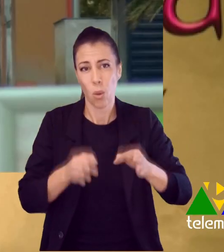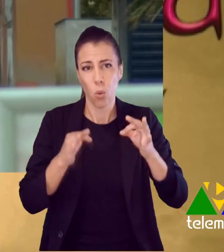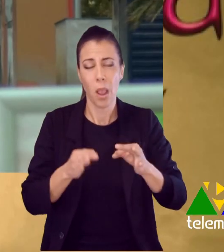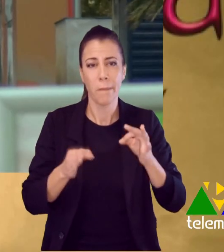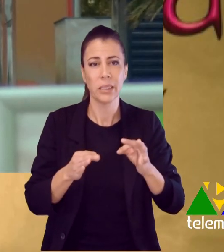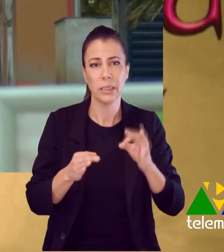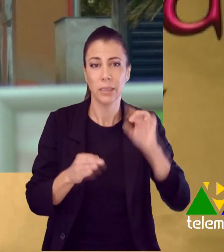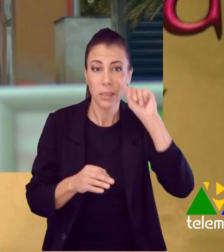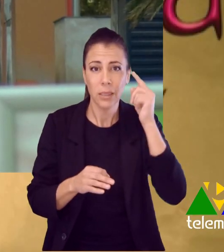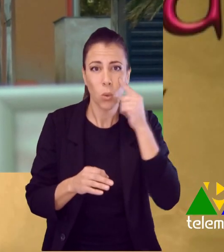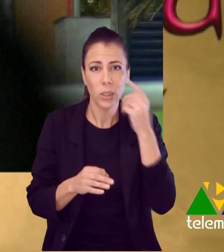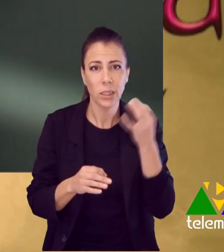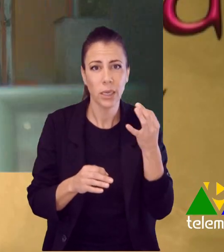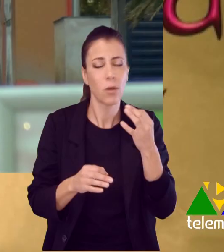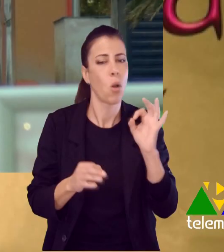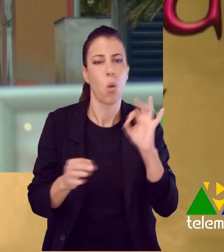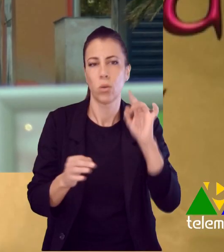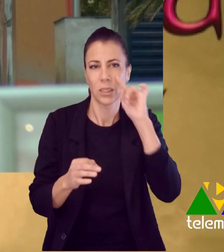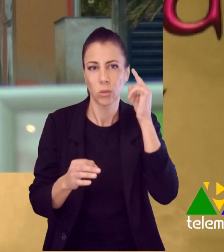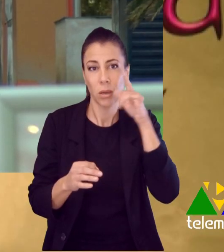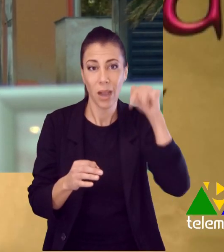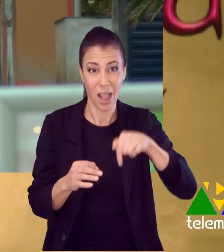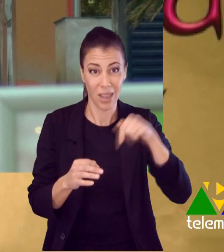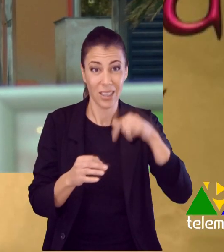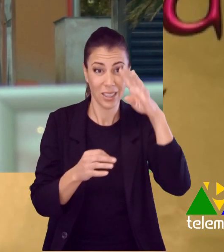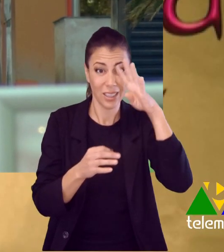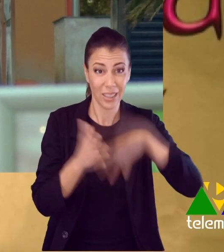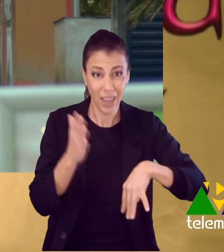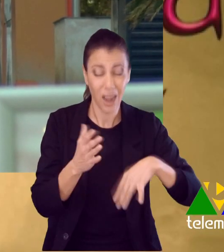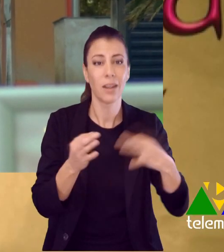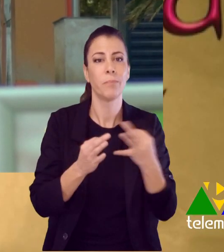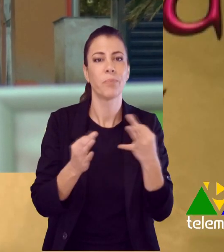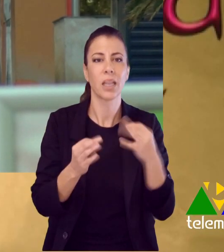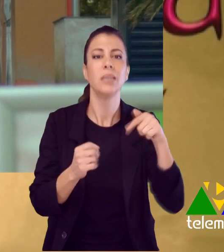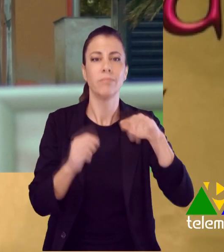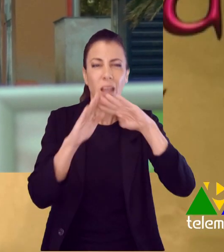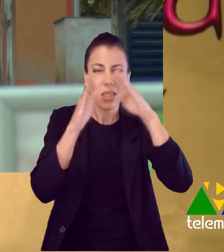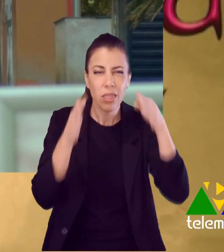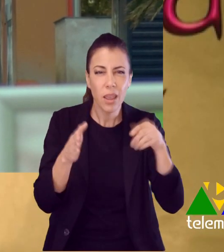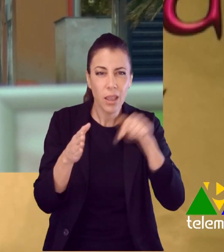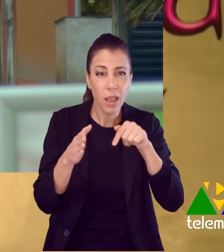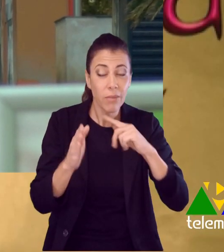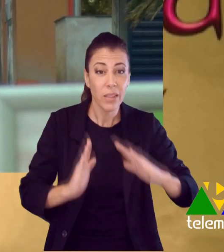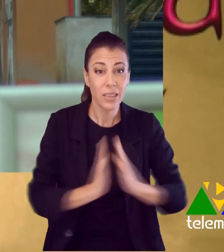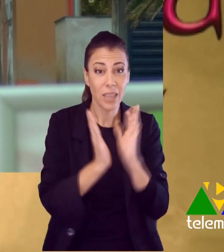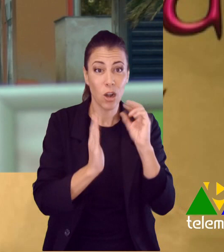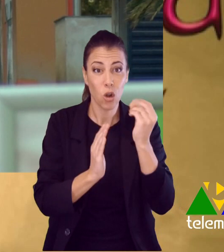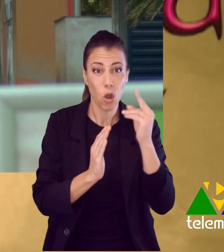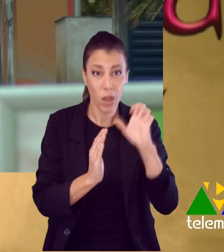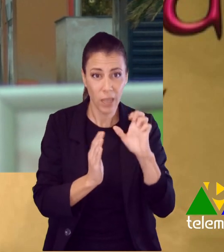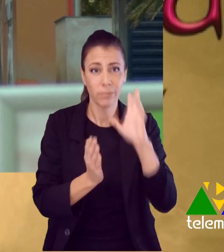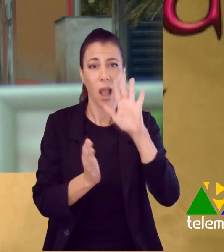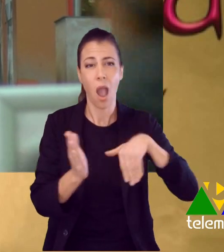Seguramente lo que se encuentra o lo que se encontraba aquí en la calle Catalana es esa acequia embovedada que desde San Roque llegaba